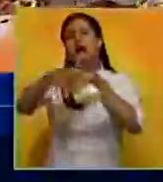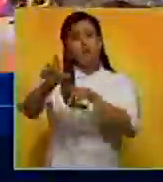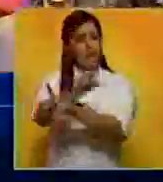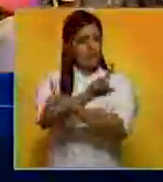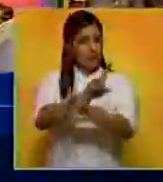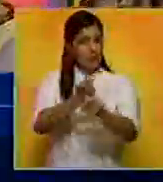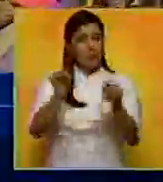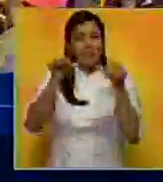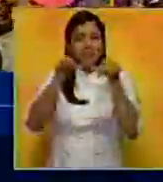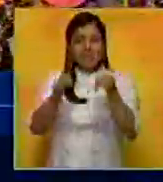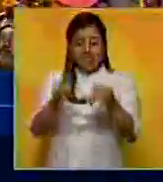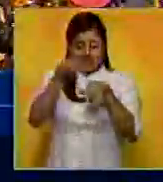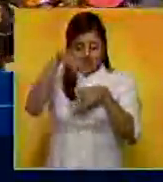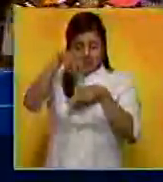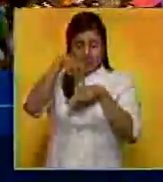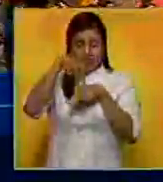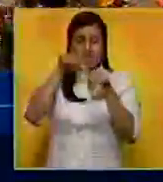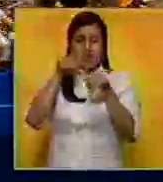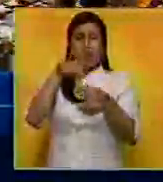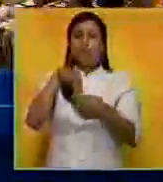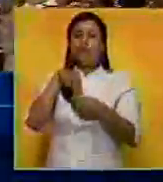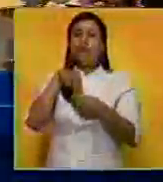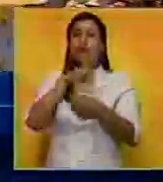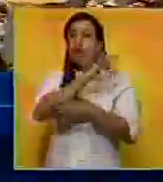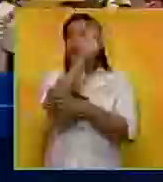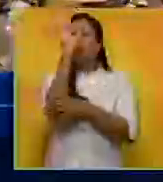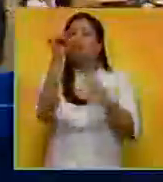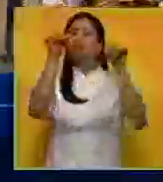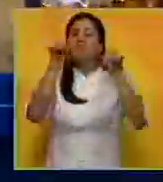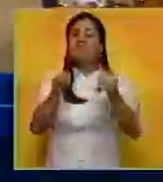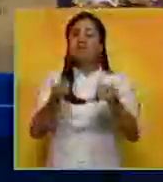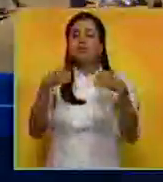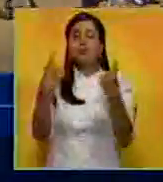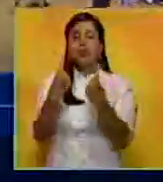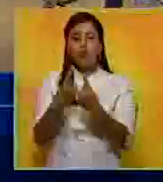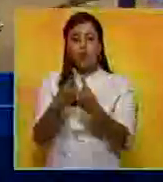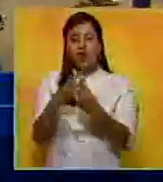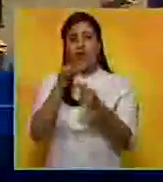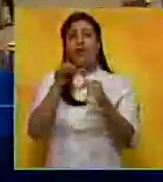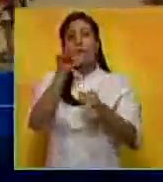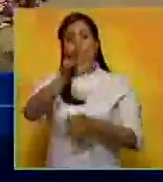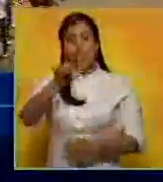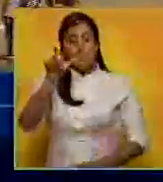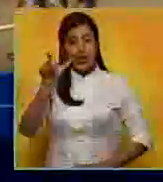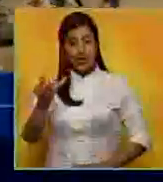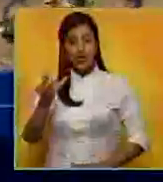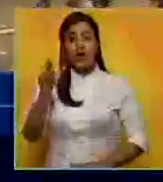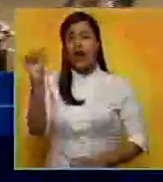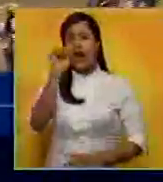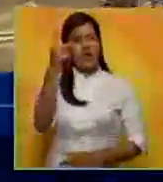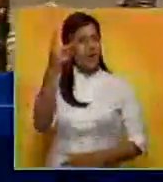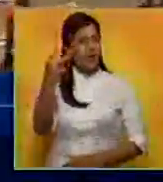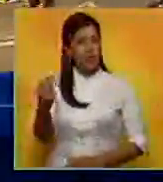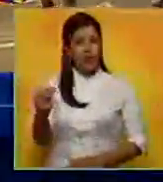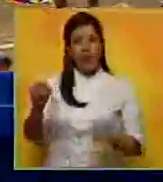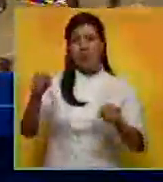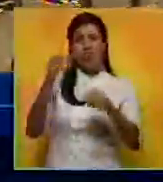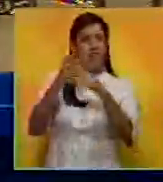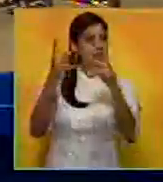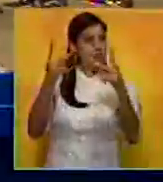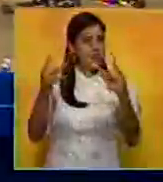sino en quedarse en un mismo sitio es un plantón tal como lo denominaron de personas sin vehículos ni